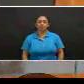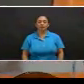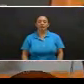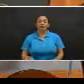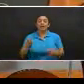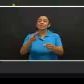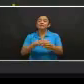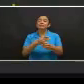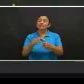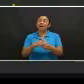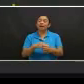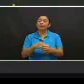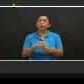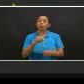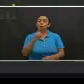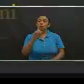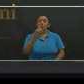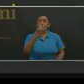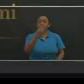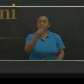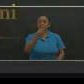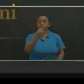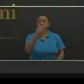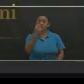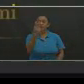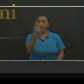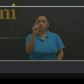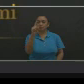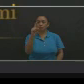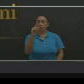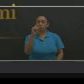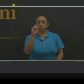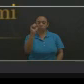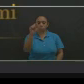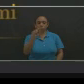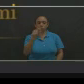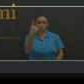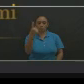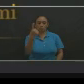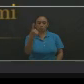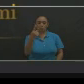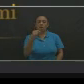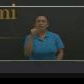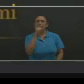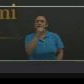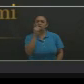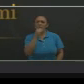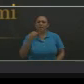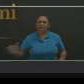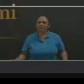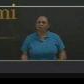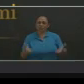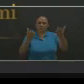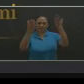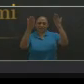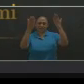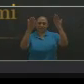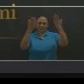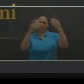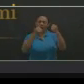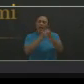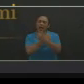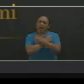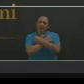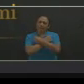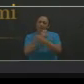Salmo 121:1 dice, es un cántico de ascenso gradual, es un cántico que canta aquella amada que